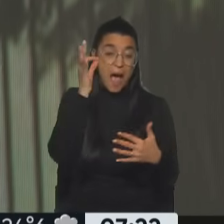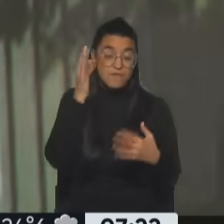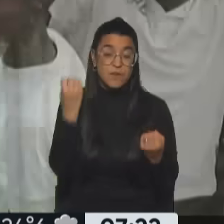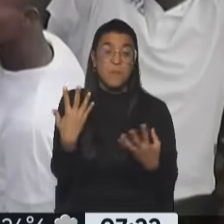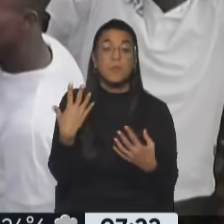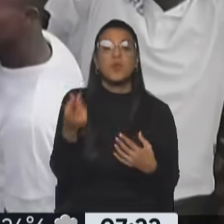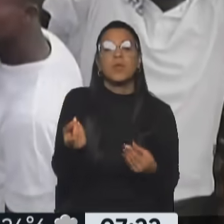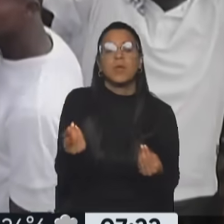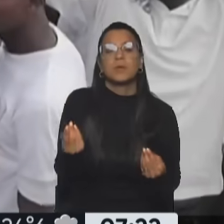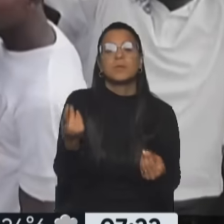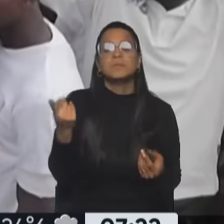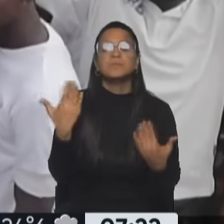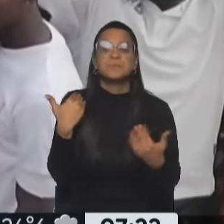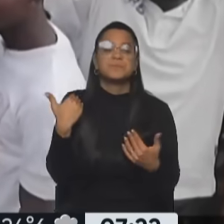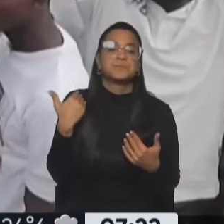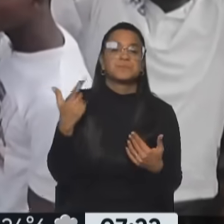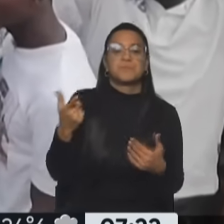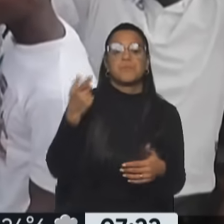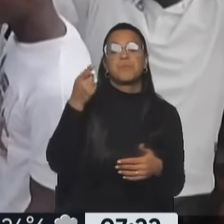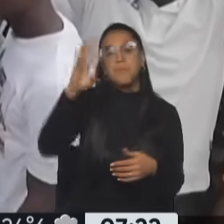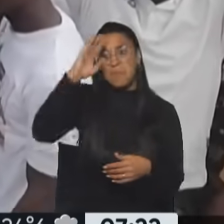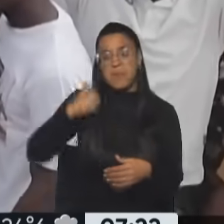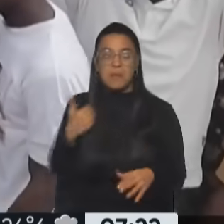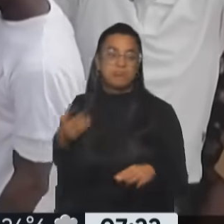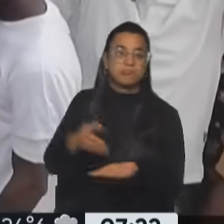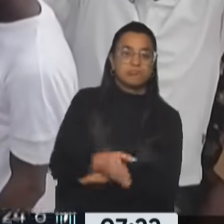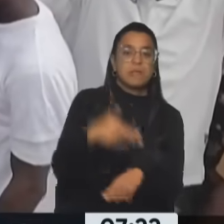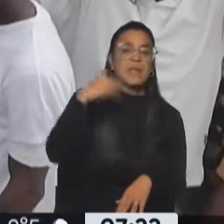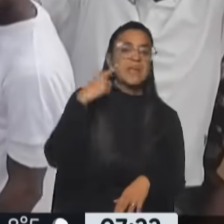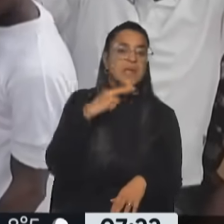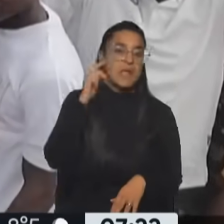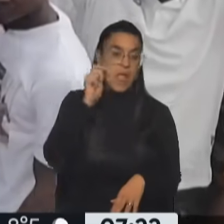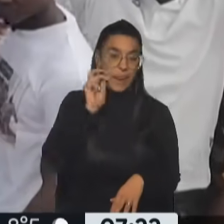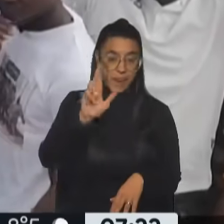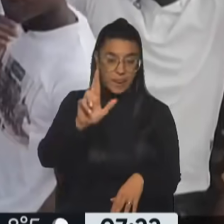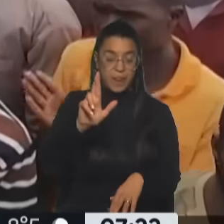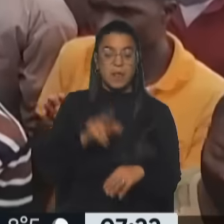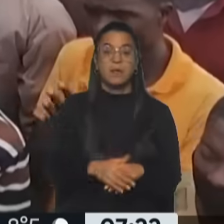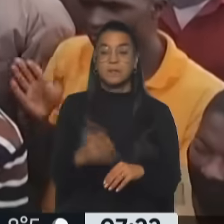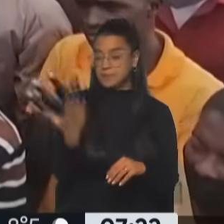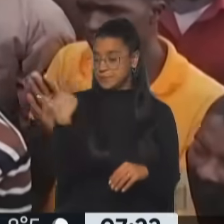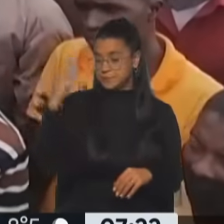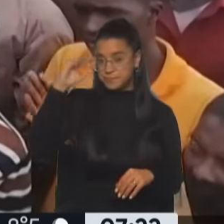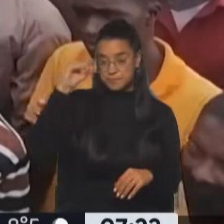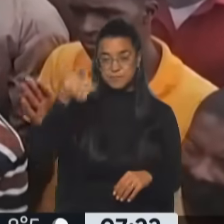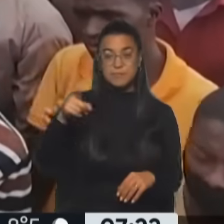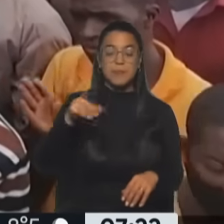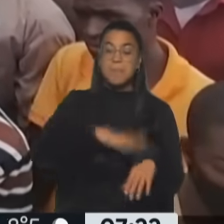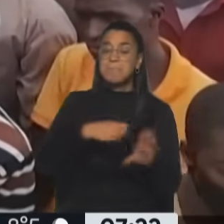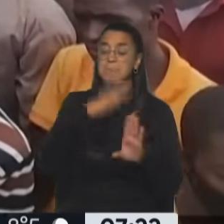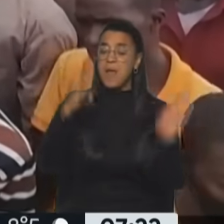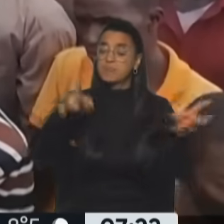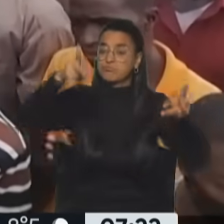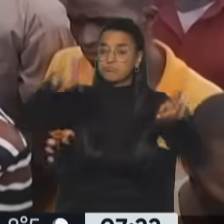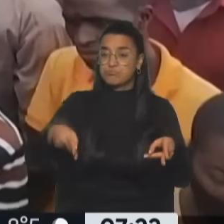producto de esta posible intervención militar en Níger. Lo que sucedió es que anoche se venció el plazo dado